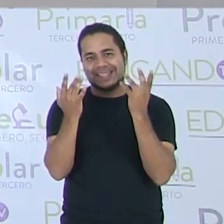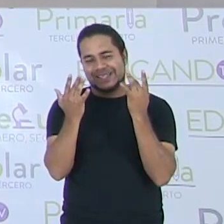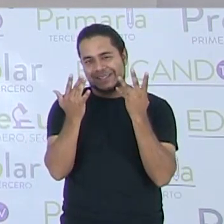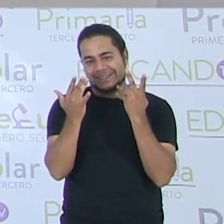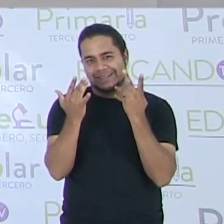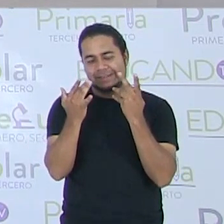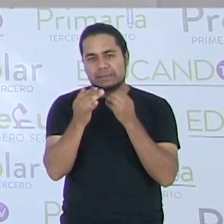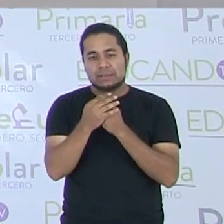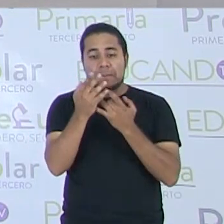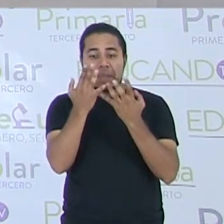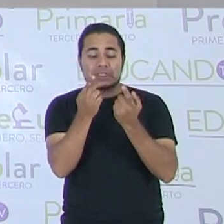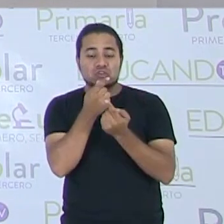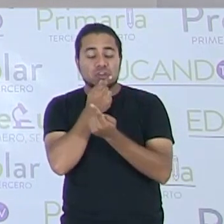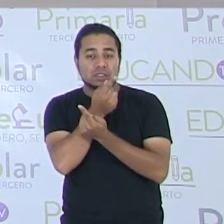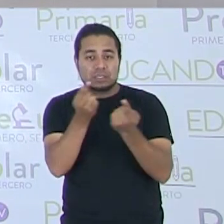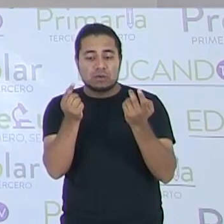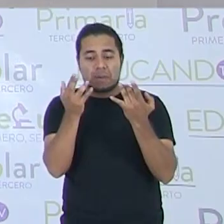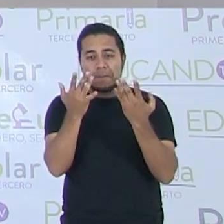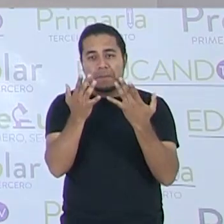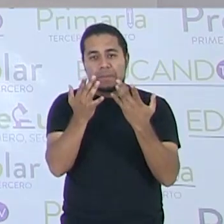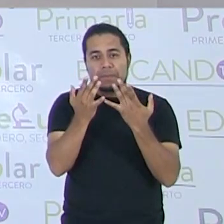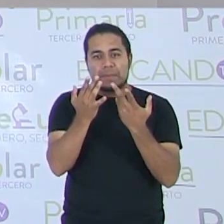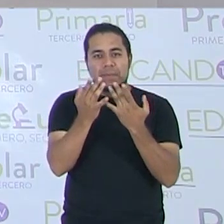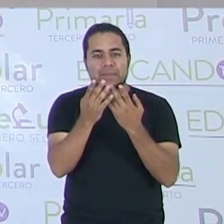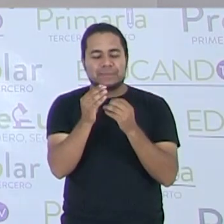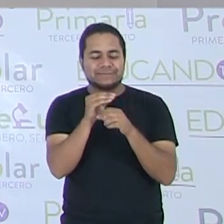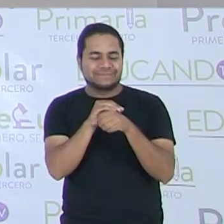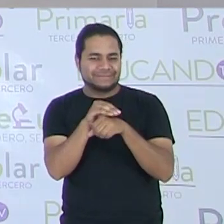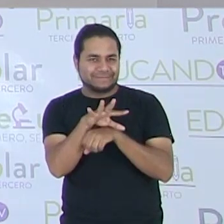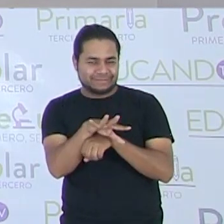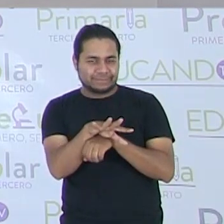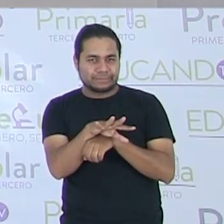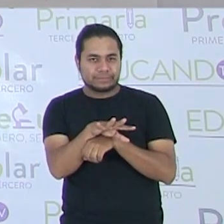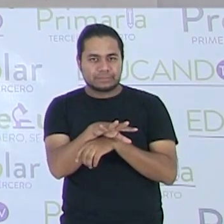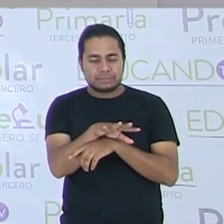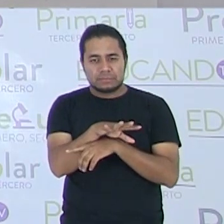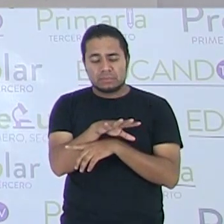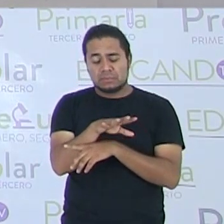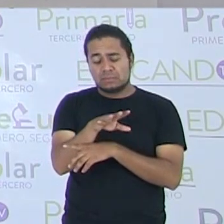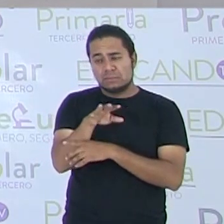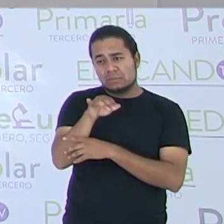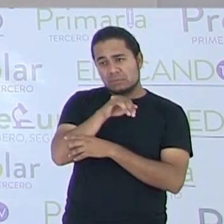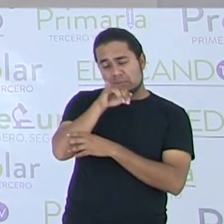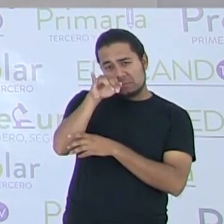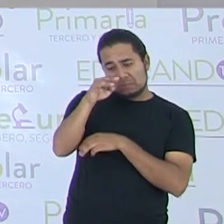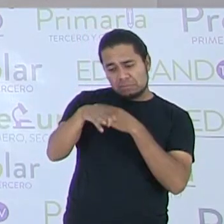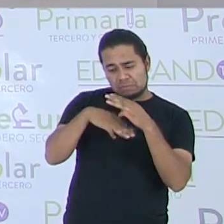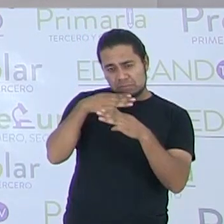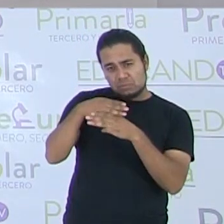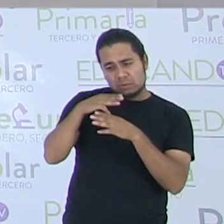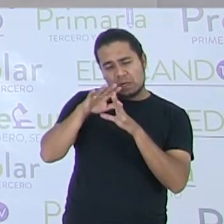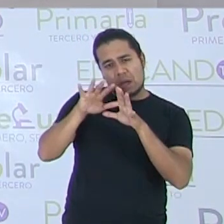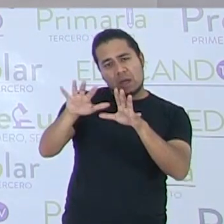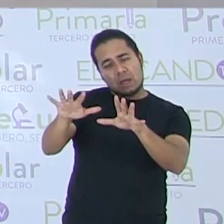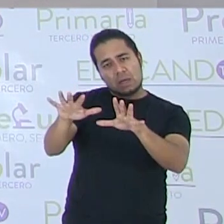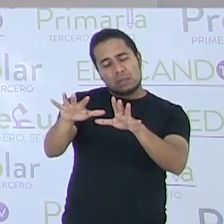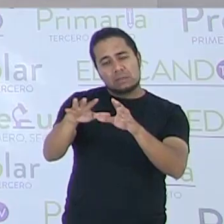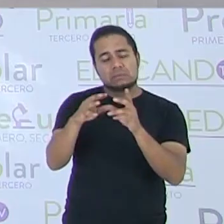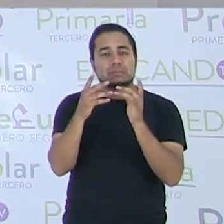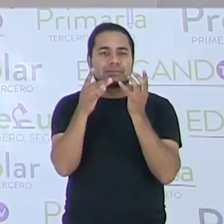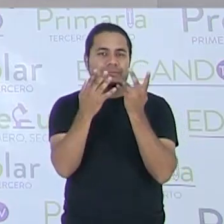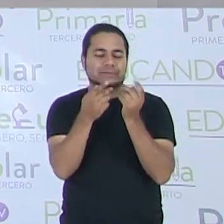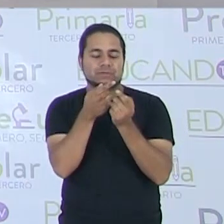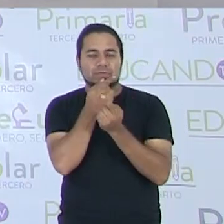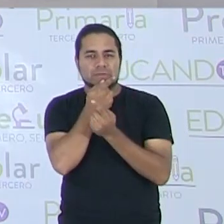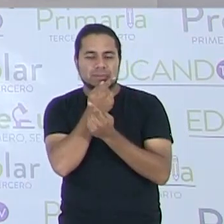Manitas de los niños, manitas pedigüeñas, de los valles del mundo sois dueñas. Manitas de